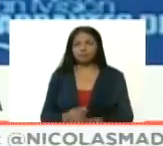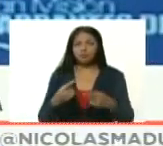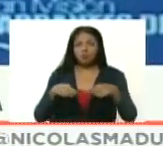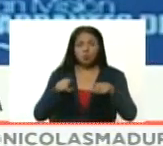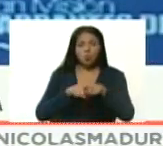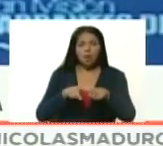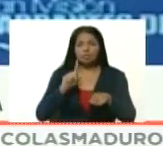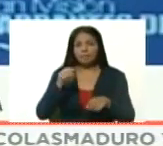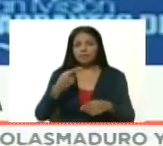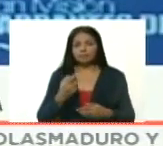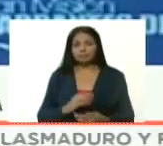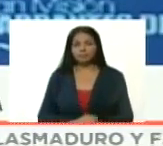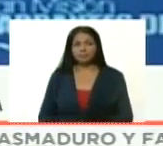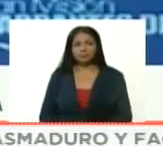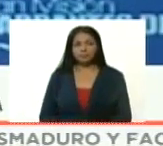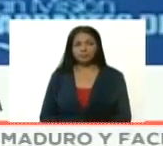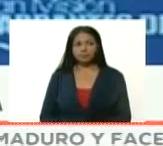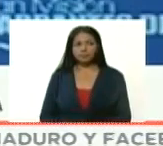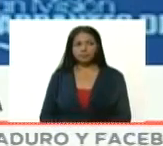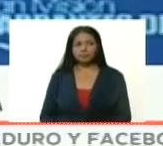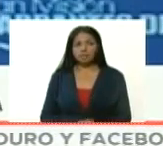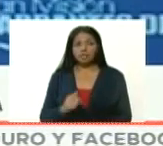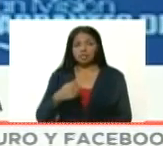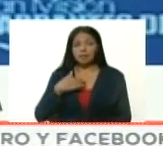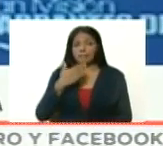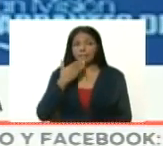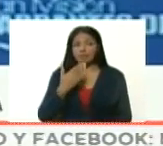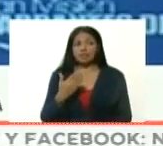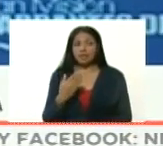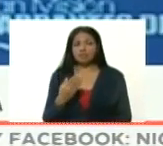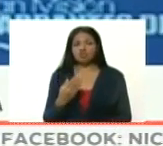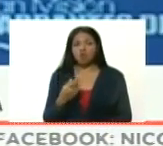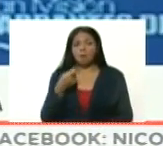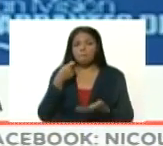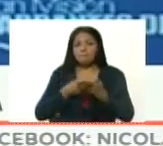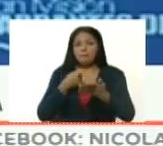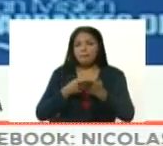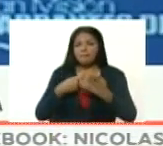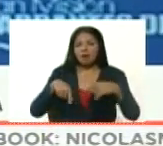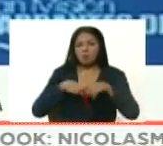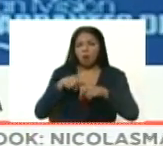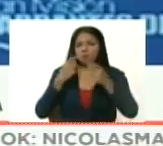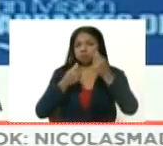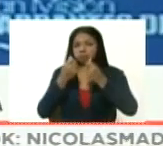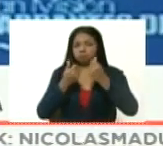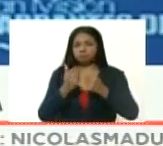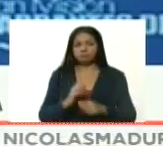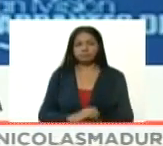Igualmente, me están solicitando recursos adicionales.